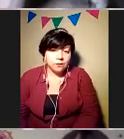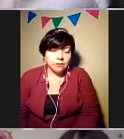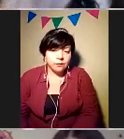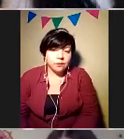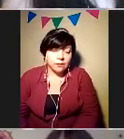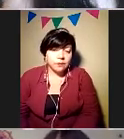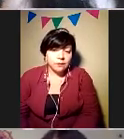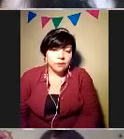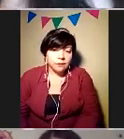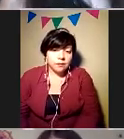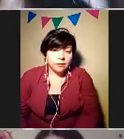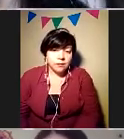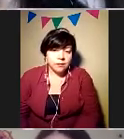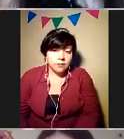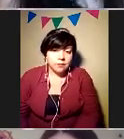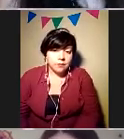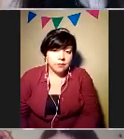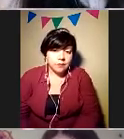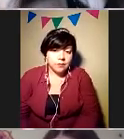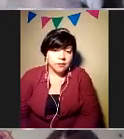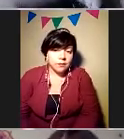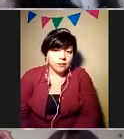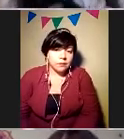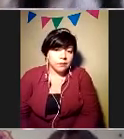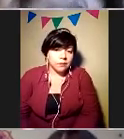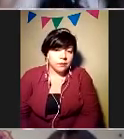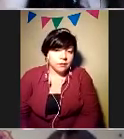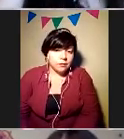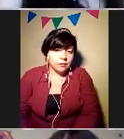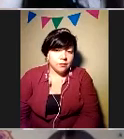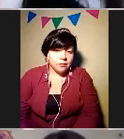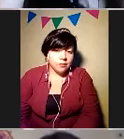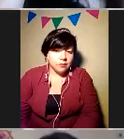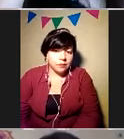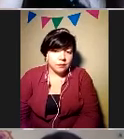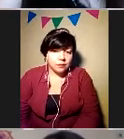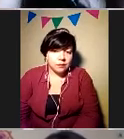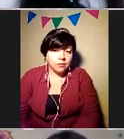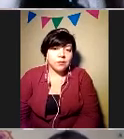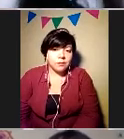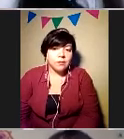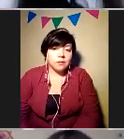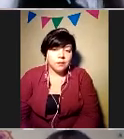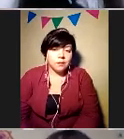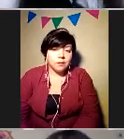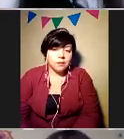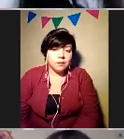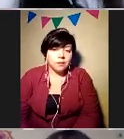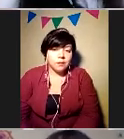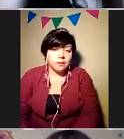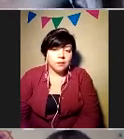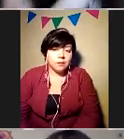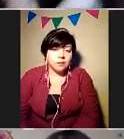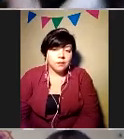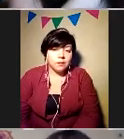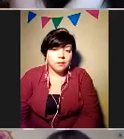nos demoró un tiempo, que puede ser, no sé, una semana, así como puede demorarte 3 años en poder concientizarte bien de algo y poder tener acciones concretas. Lo importante es al